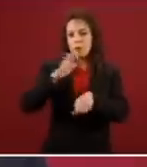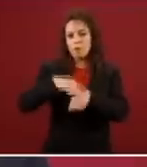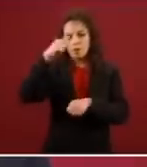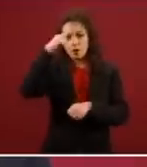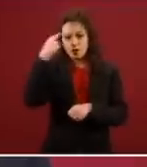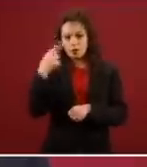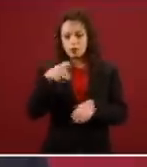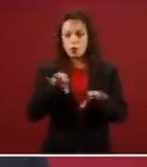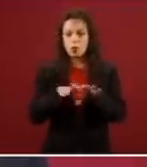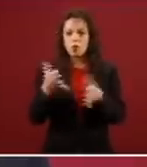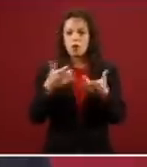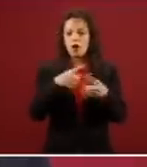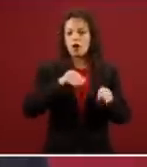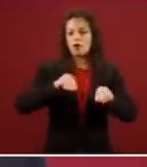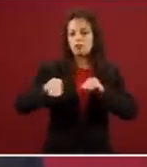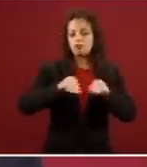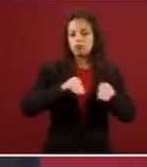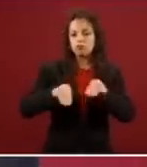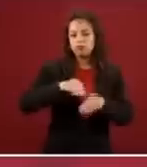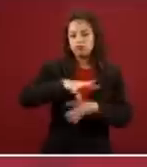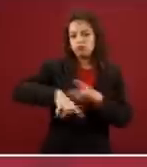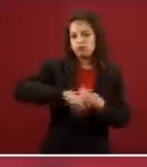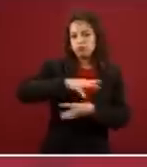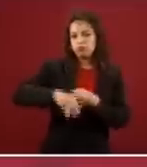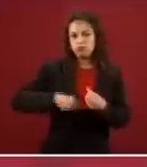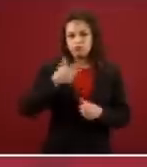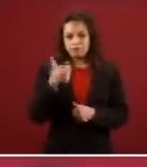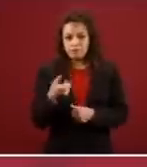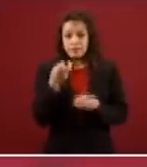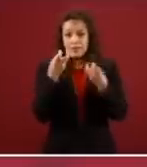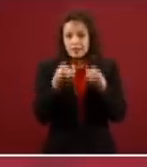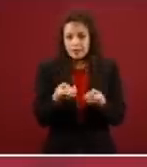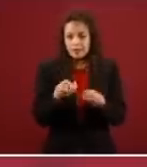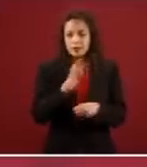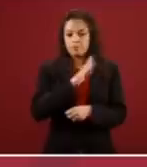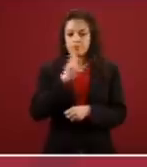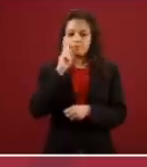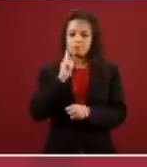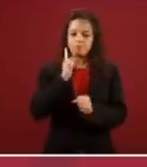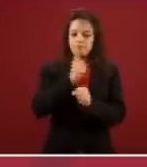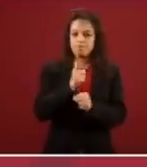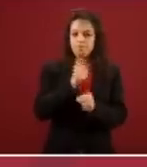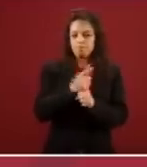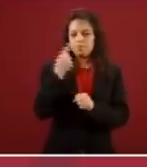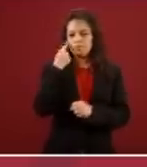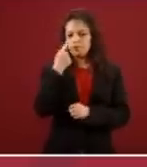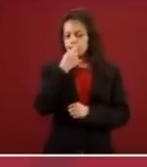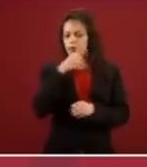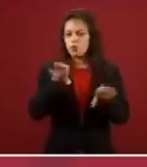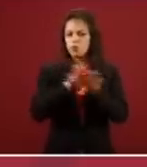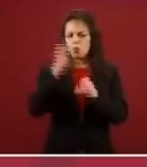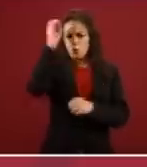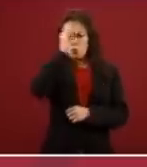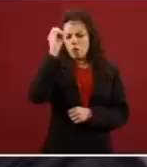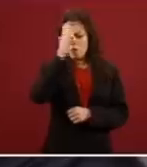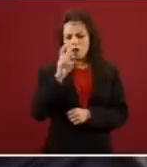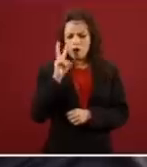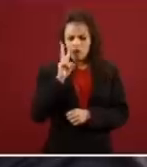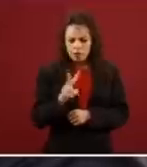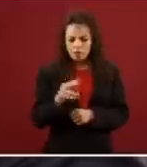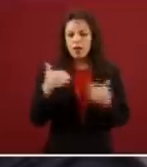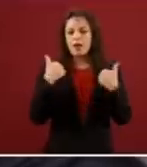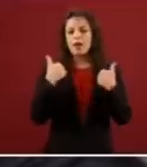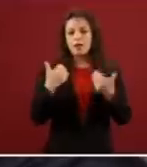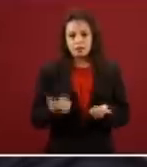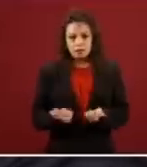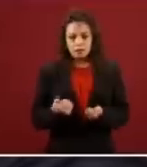mueven estas organizaciones, nos permite tener criterios de oportunidad, es decir, cualquier persona que participe en la